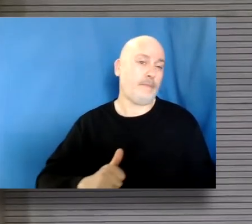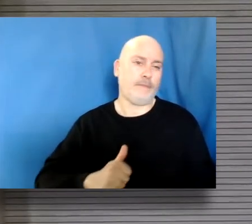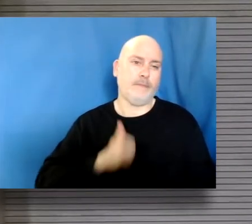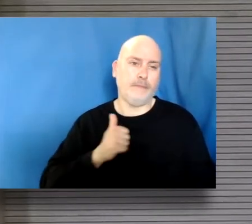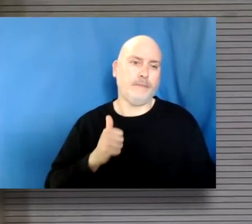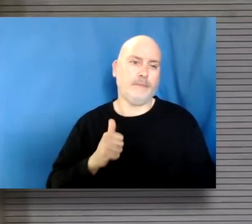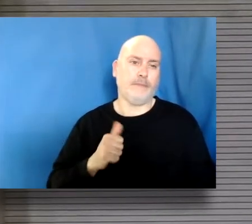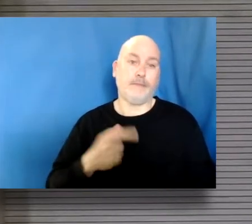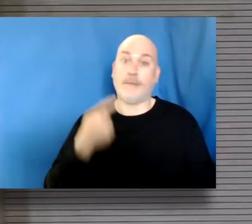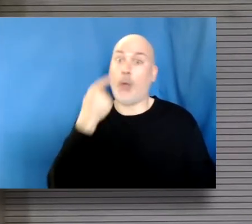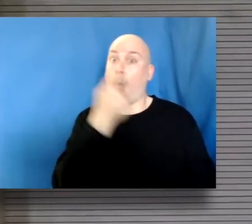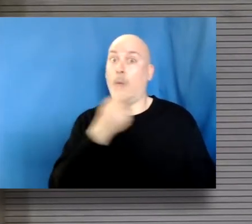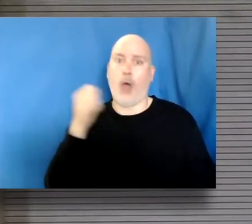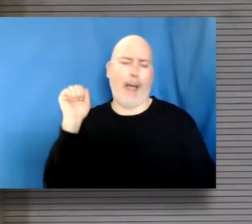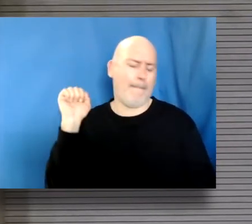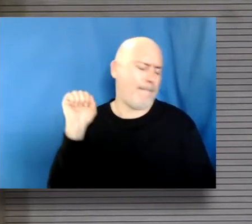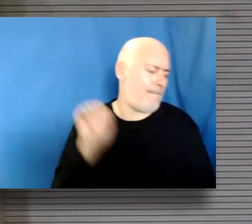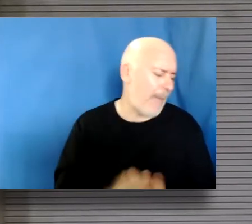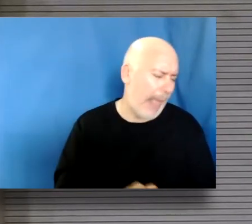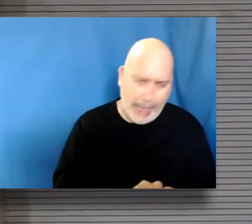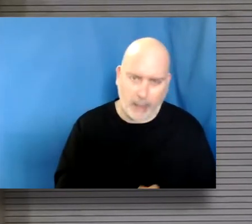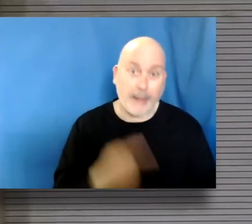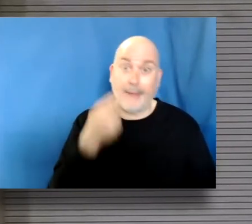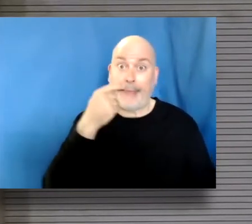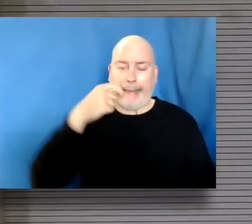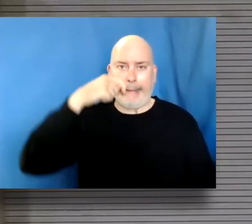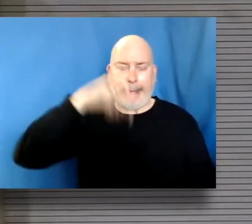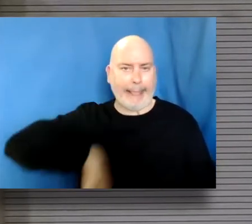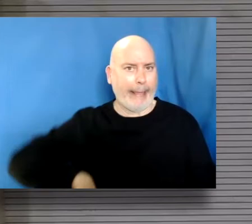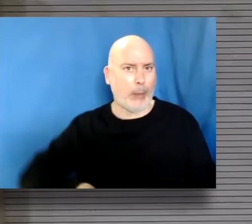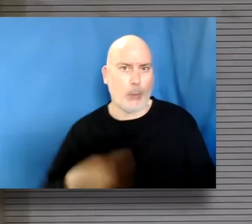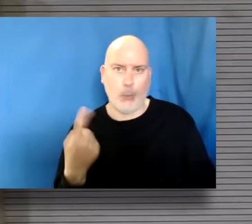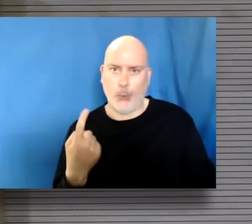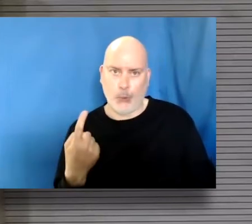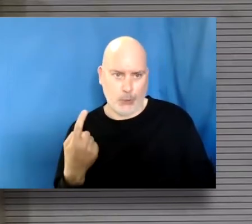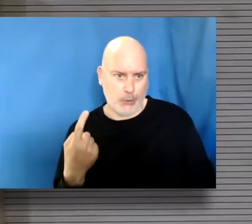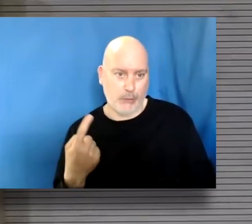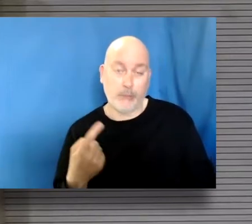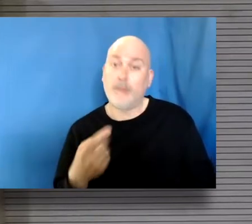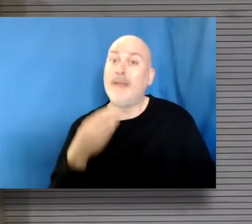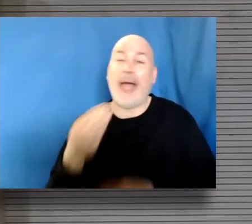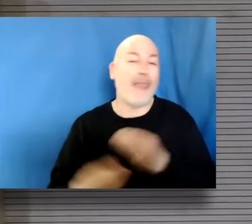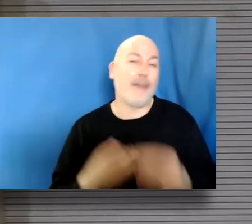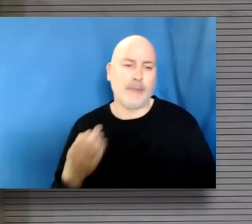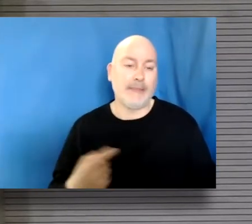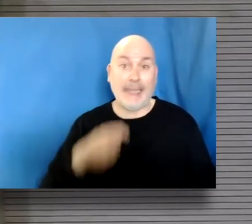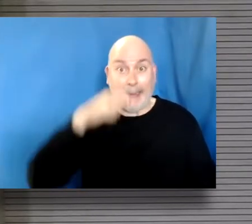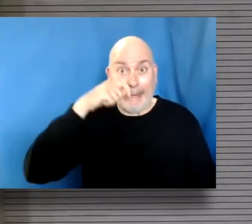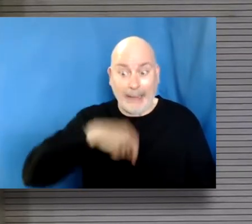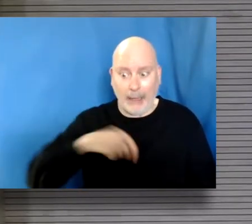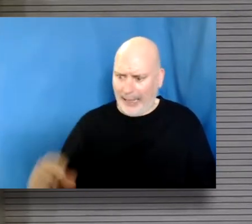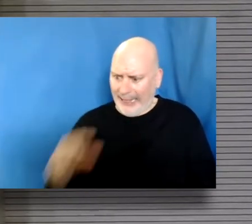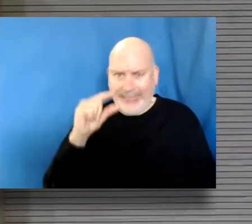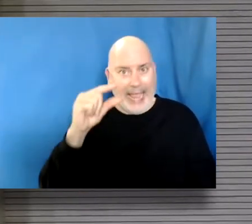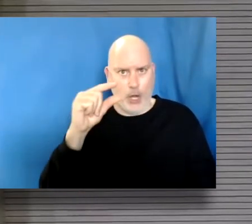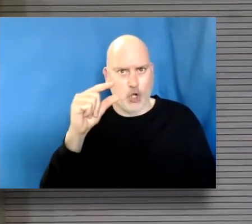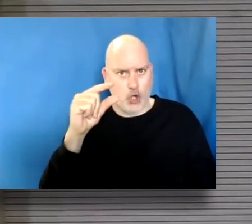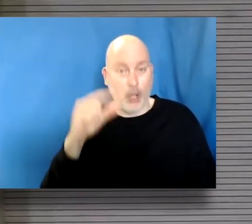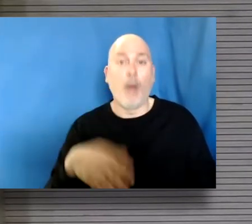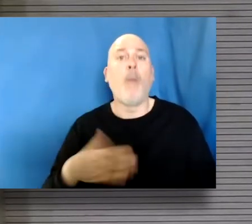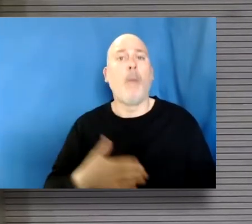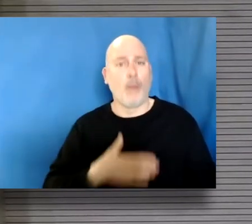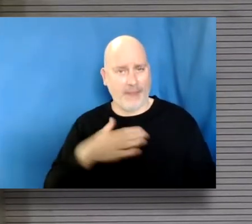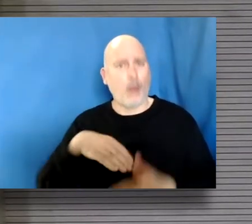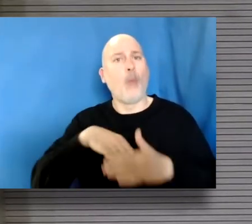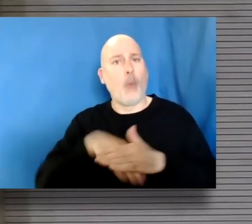boca al suelo y se cae un diente, lo que se puede hacer y se aconseja es, si la pieza está entera, se puede guardar